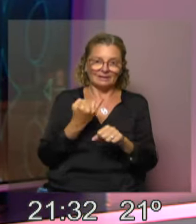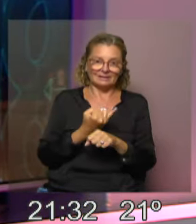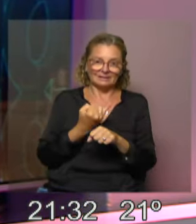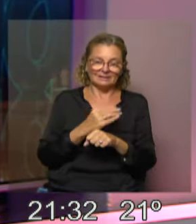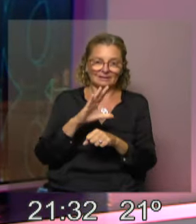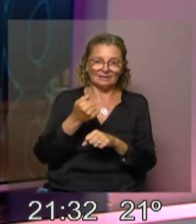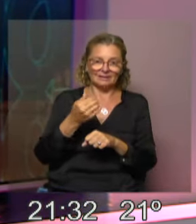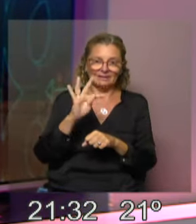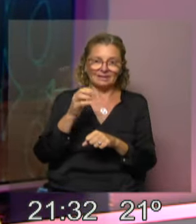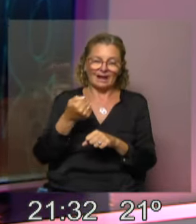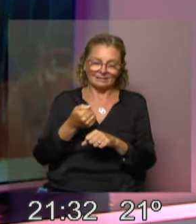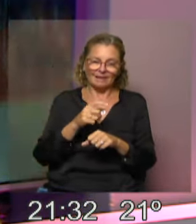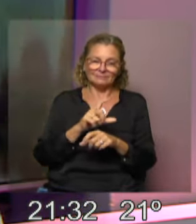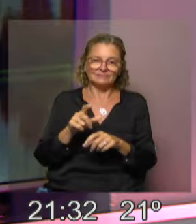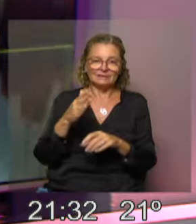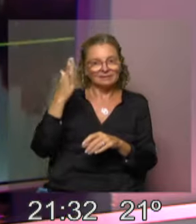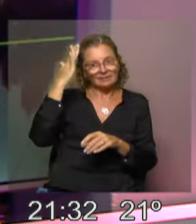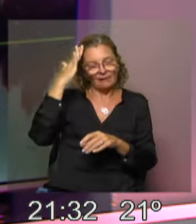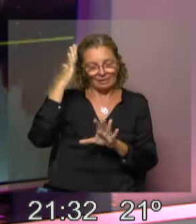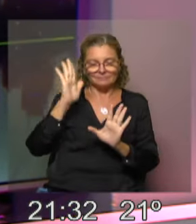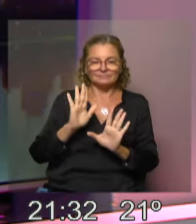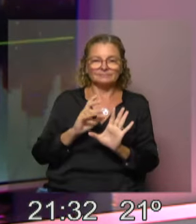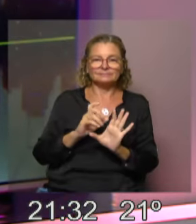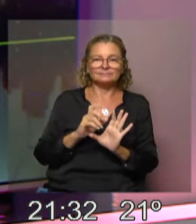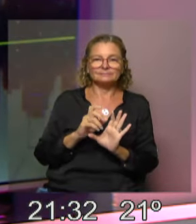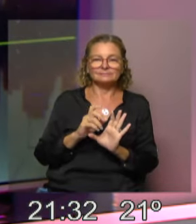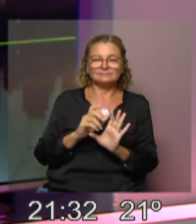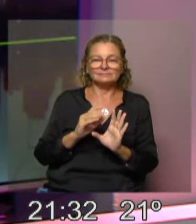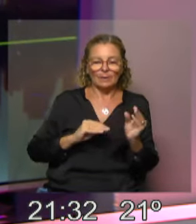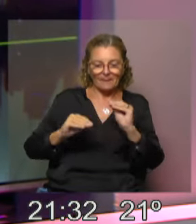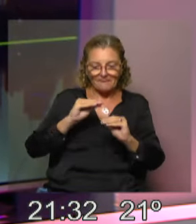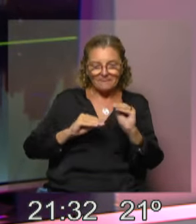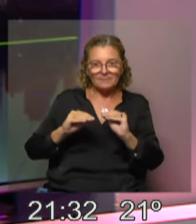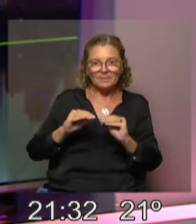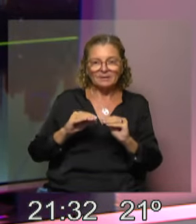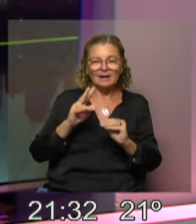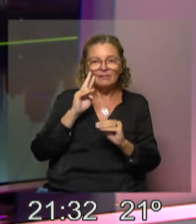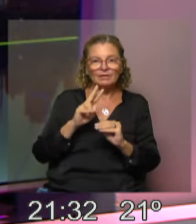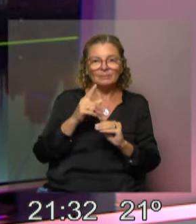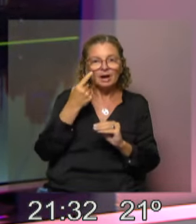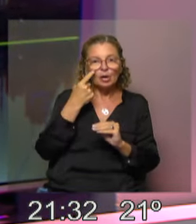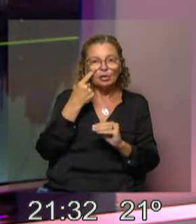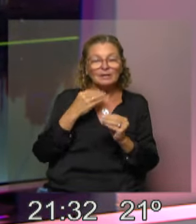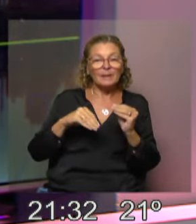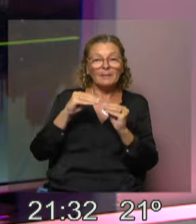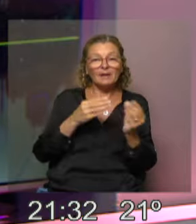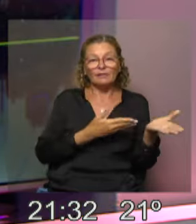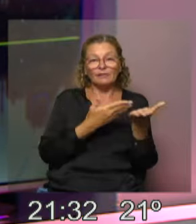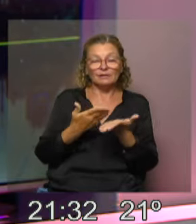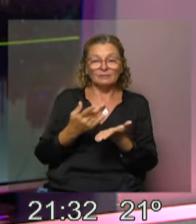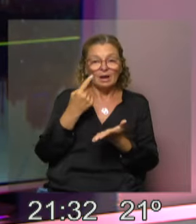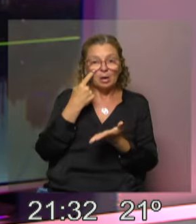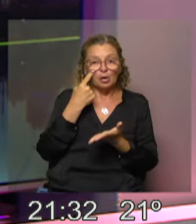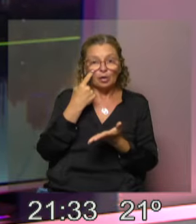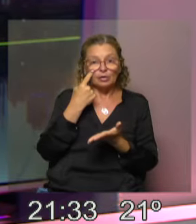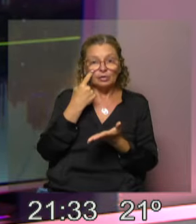Instagram, Cata y los Rosebruti, o también Cata Collado. Y así ya ven todas las actividades que tienen para conocerla más y los invitamos a que conozcan